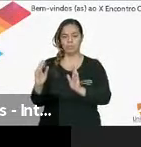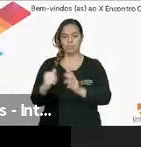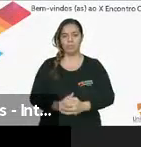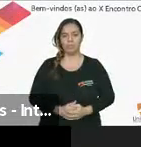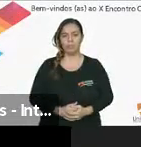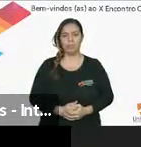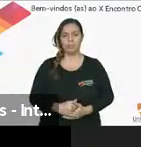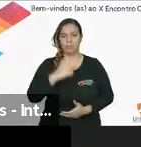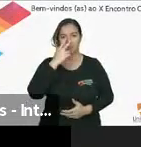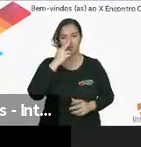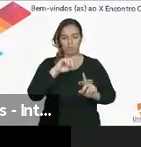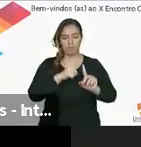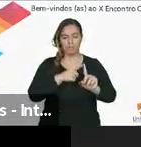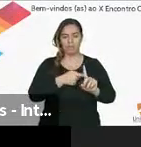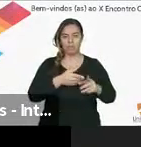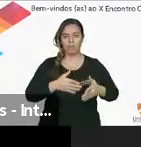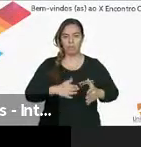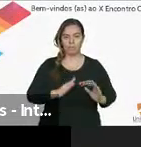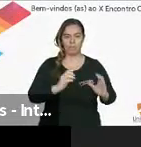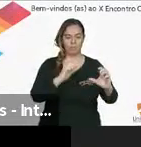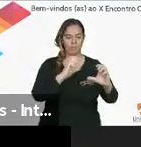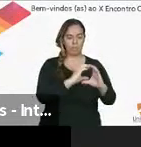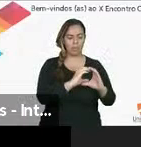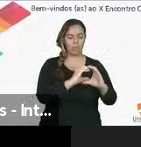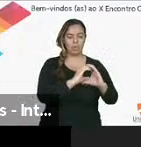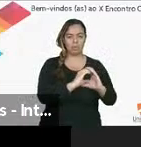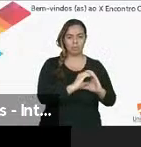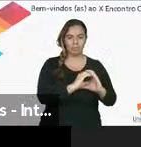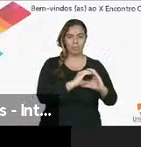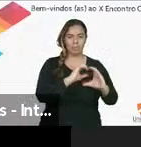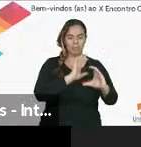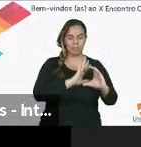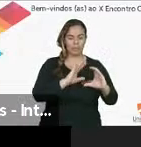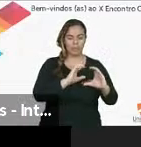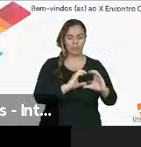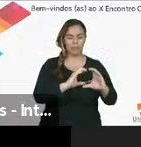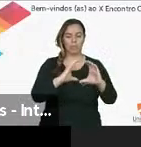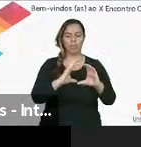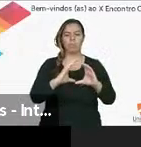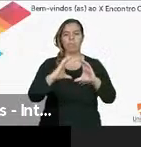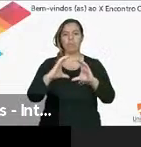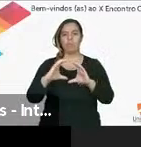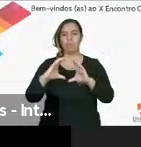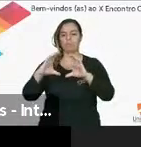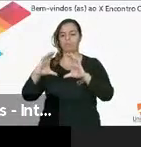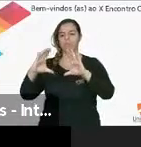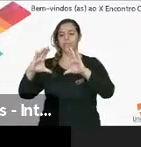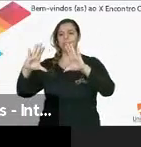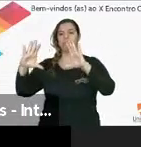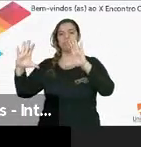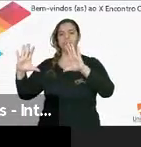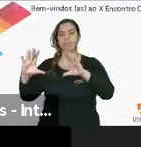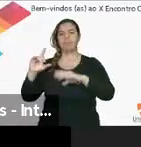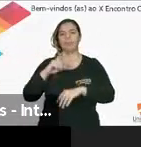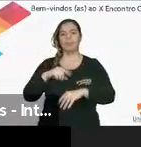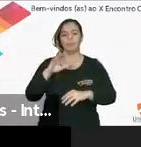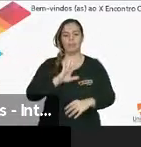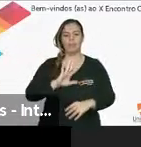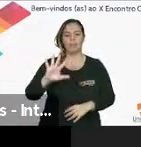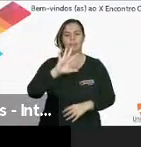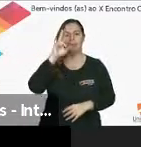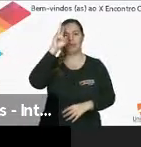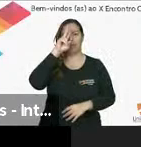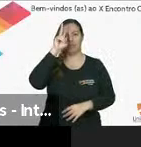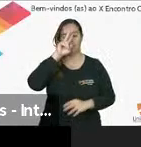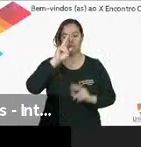de su madre. Para hacer las cosas más simples, porque esto ocurre de 100.000 distintas maneras en la historia de los seres vivos y en